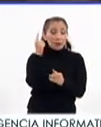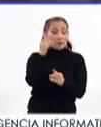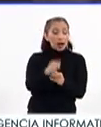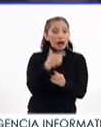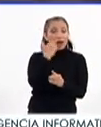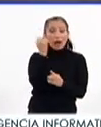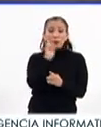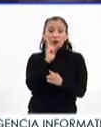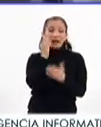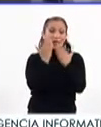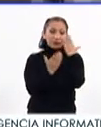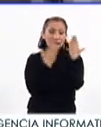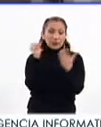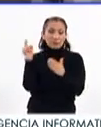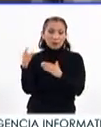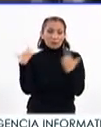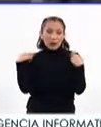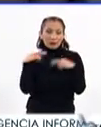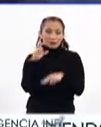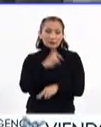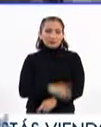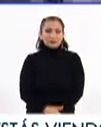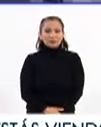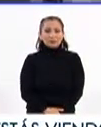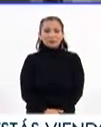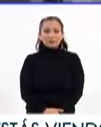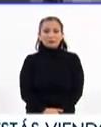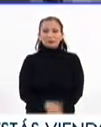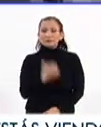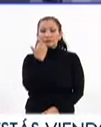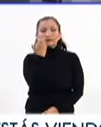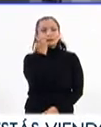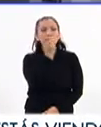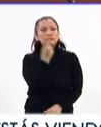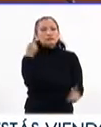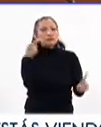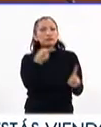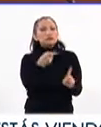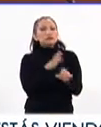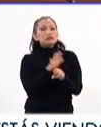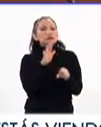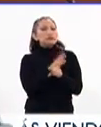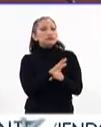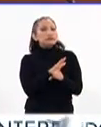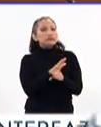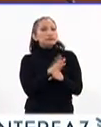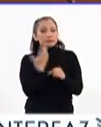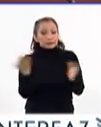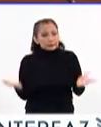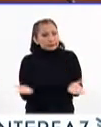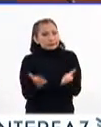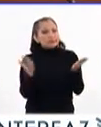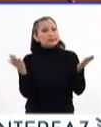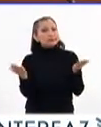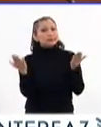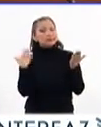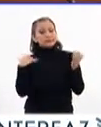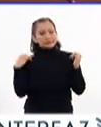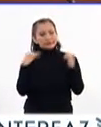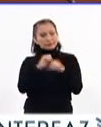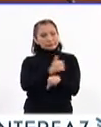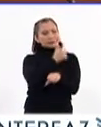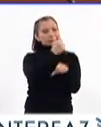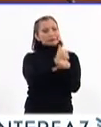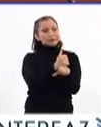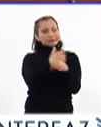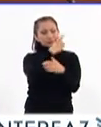las estudiantes y las mismas profesoras. La intención del objetivo es precisamente promover la